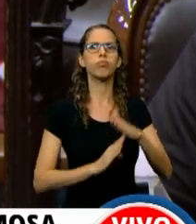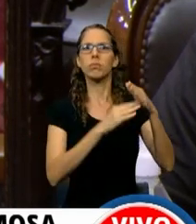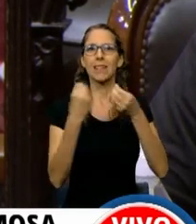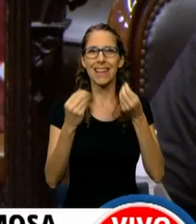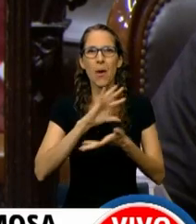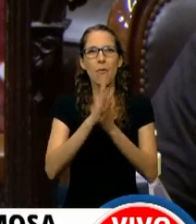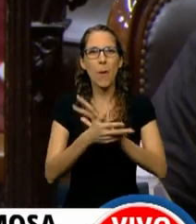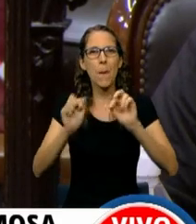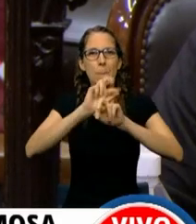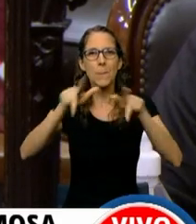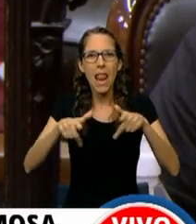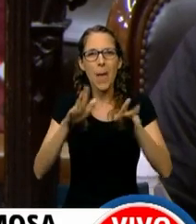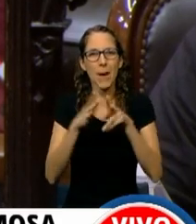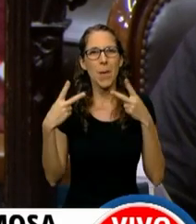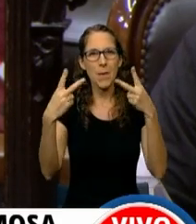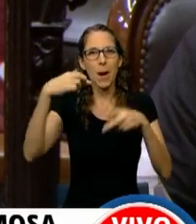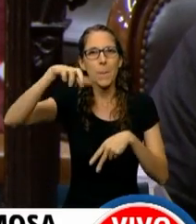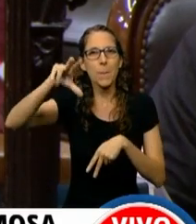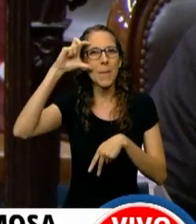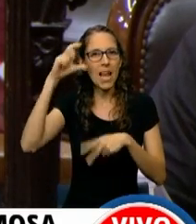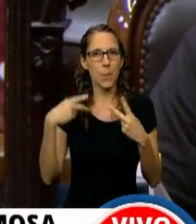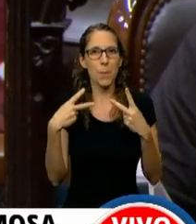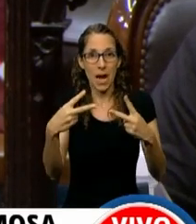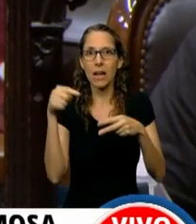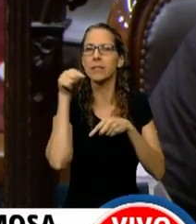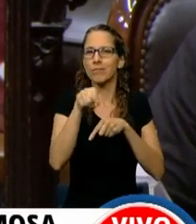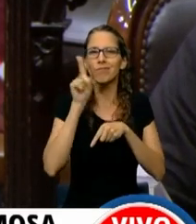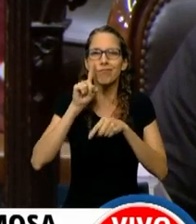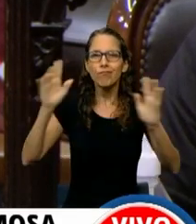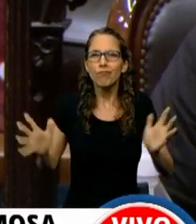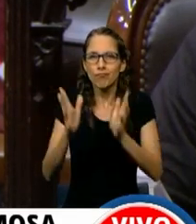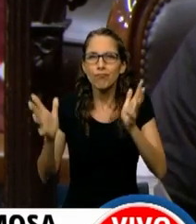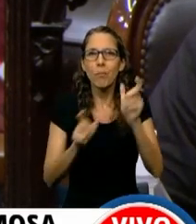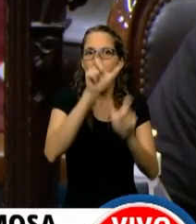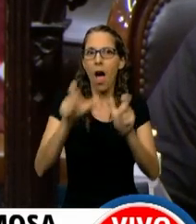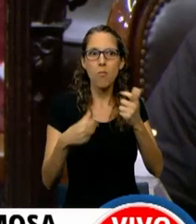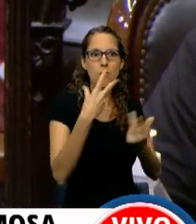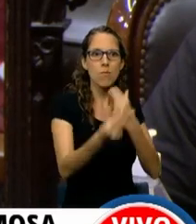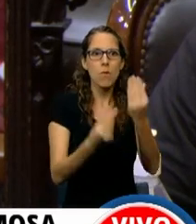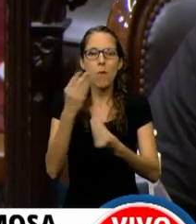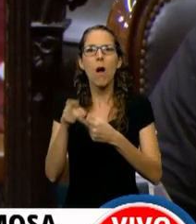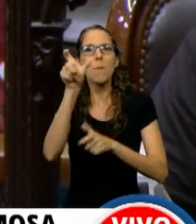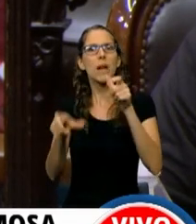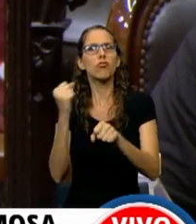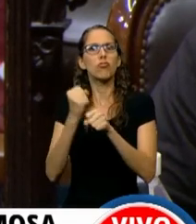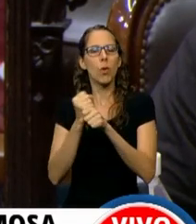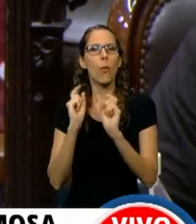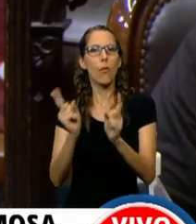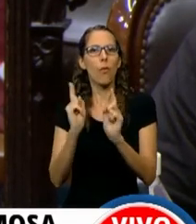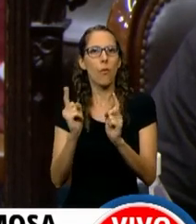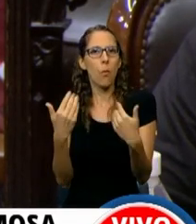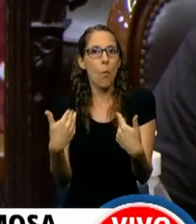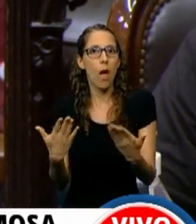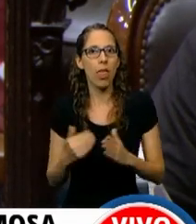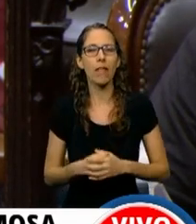previaje. Fue una política de estímulo al consumo y de sostener los puestos de trabajo.